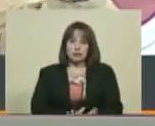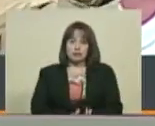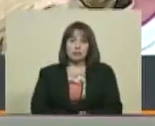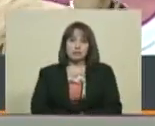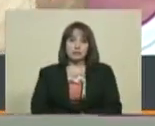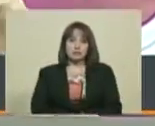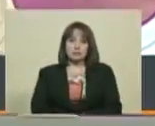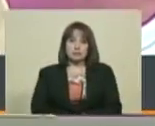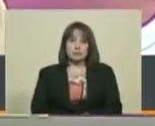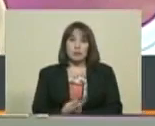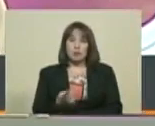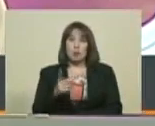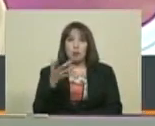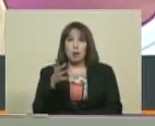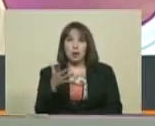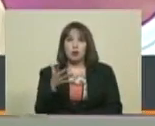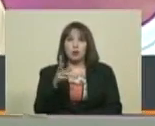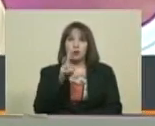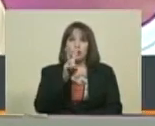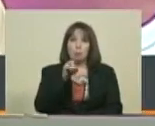Creo que es en el 2015.